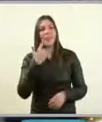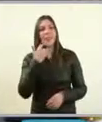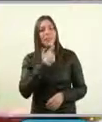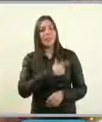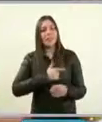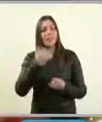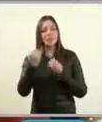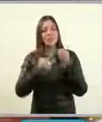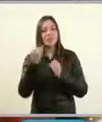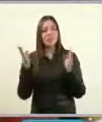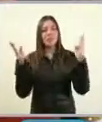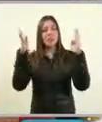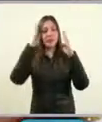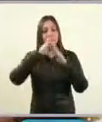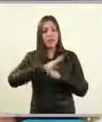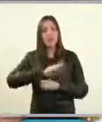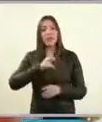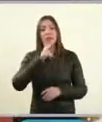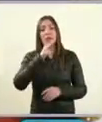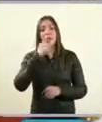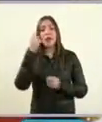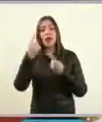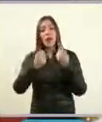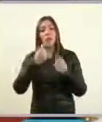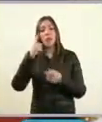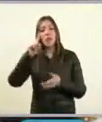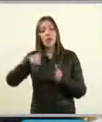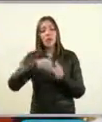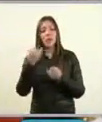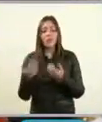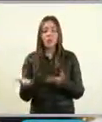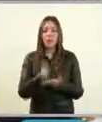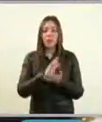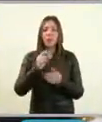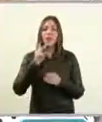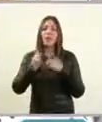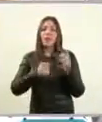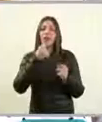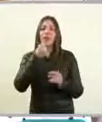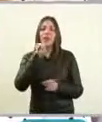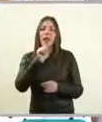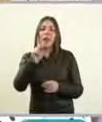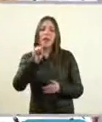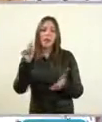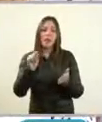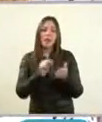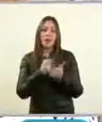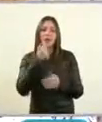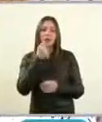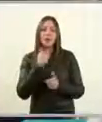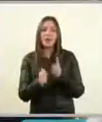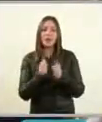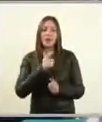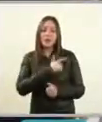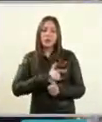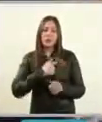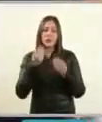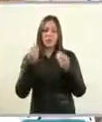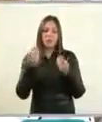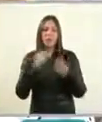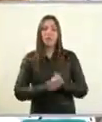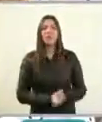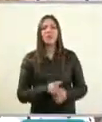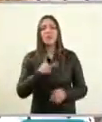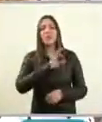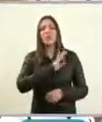bastante. Pero papás que jugaron con magicuento alguna vez, Ah. préstenle a los Qué niños la aplicación, añoranza. porque les va a gustar Sí, muchísimo. Está increíble Entonces, porque vas